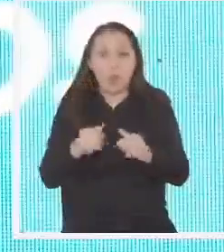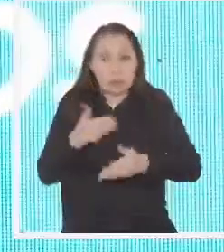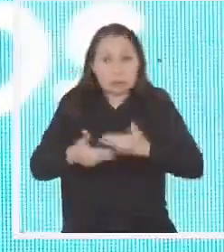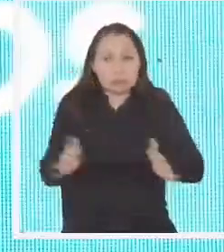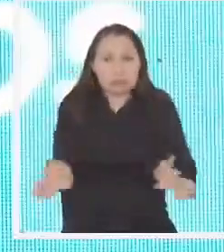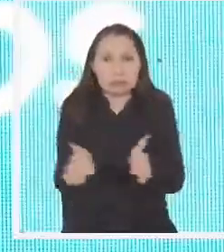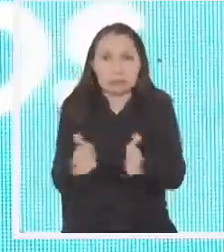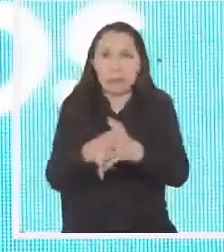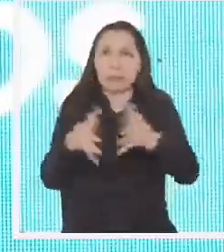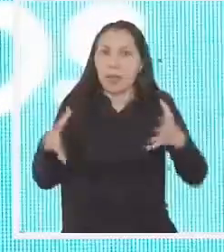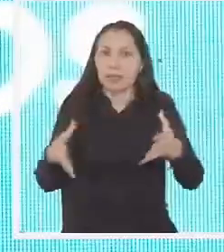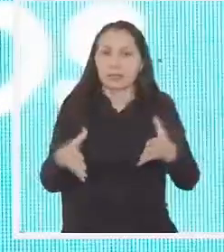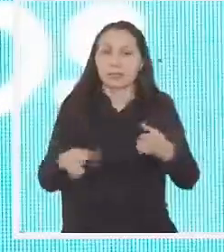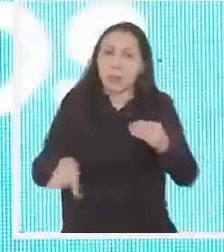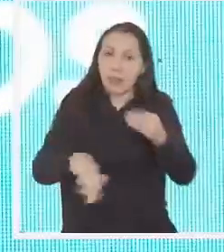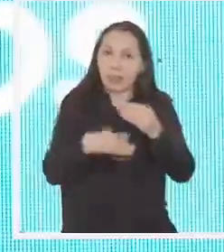más.